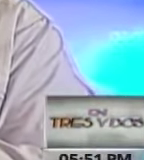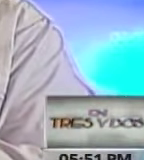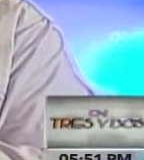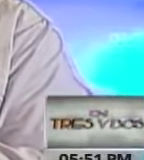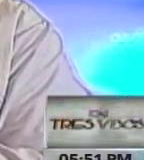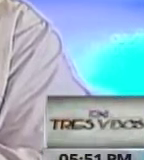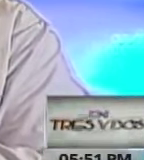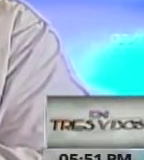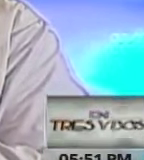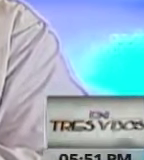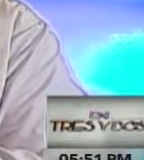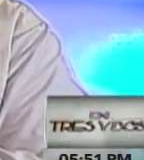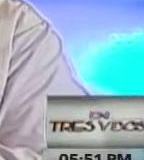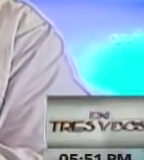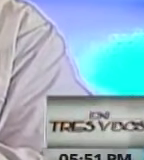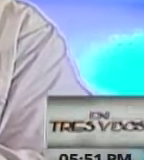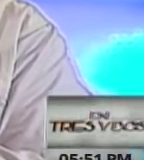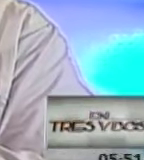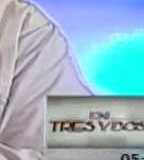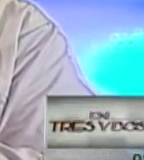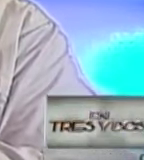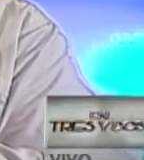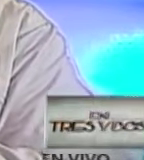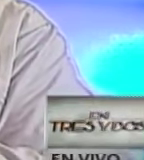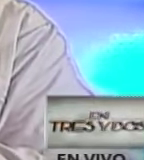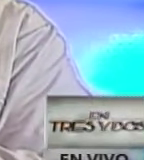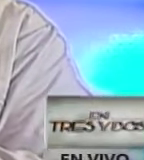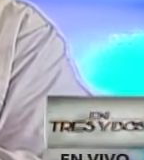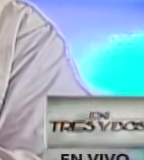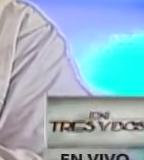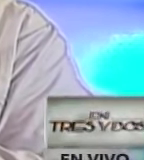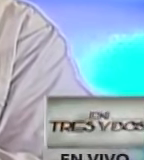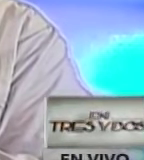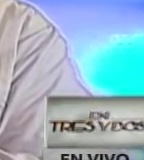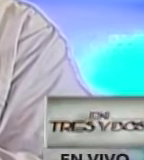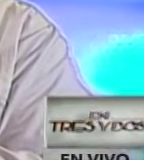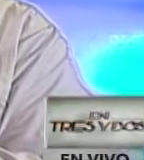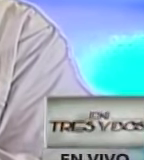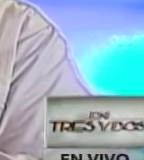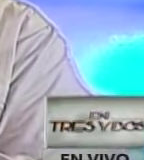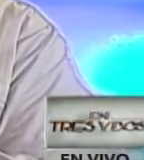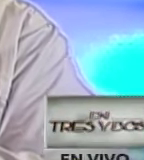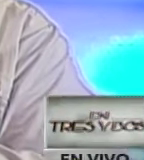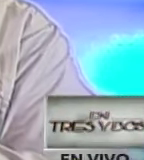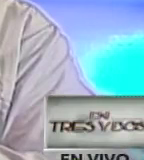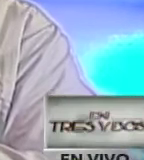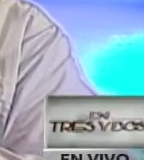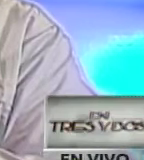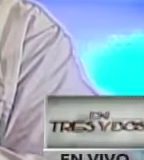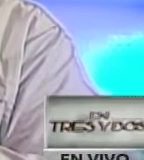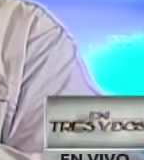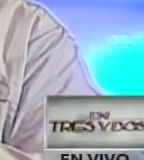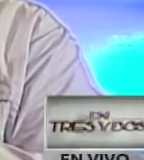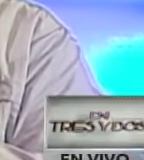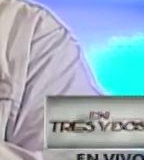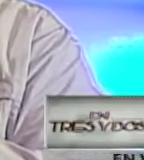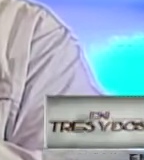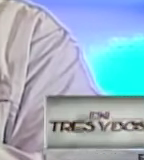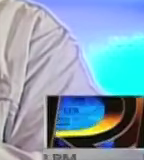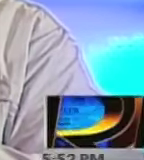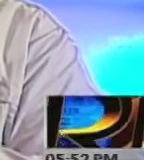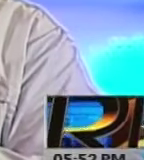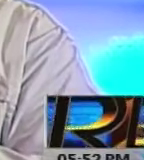pedir para democratizar la información y romper el cerco burgués contra el pueblo, una cadena